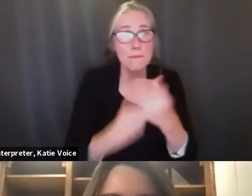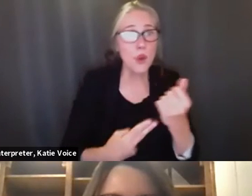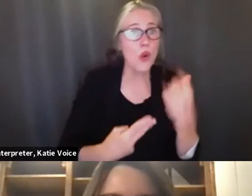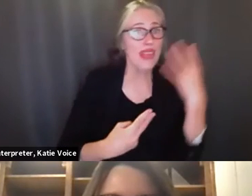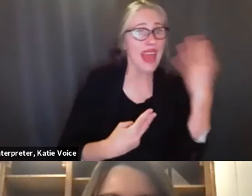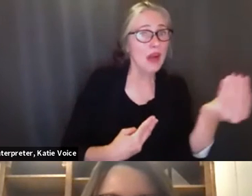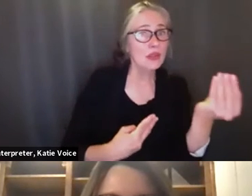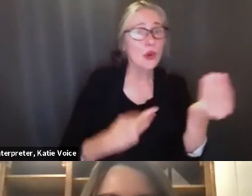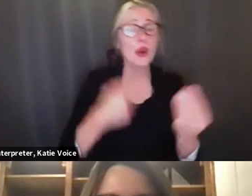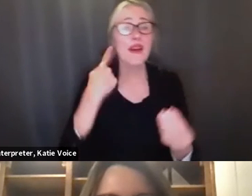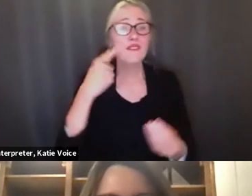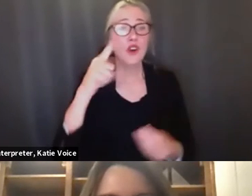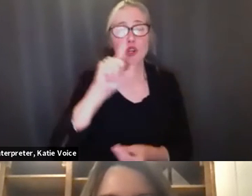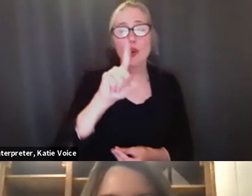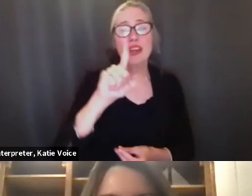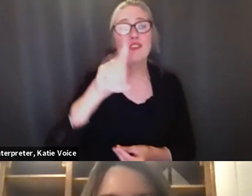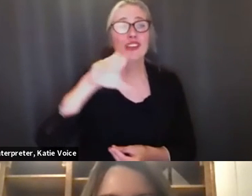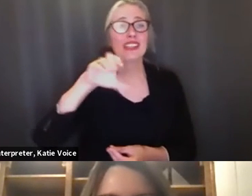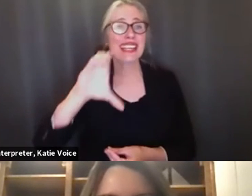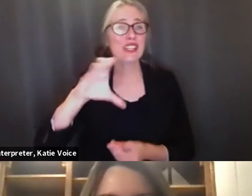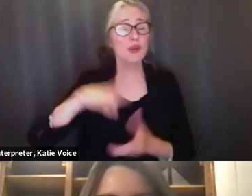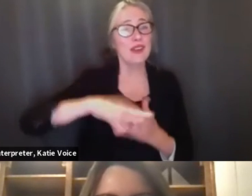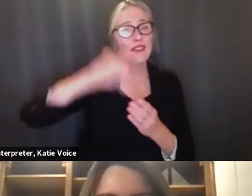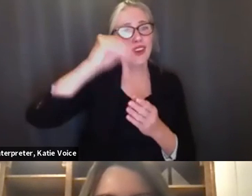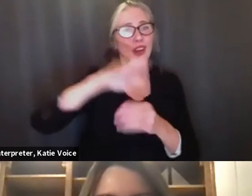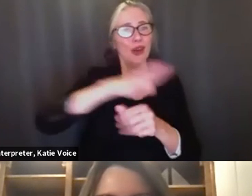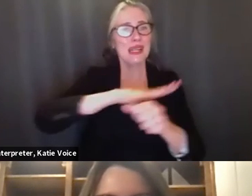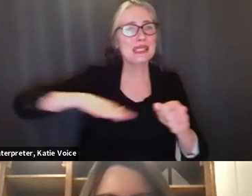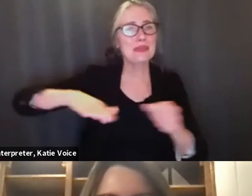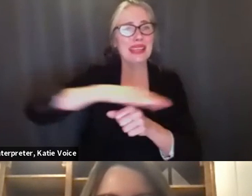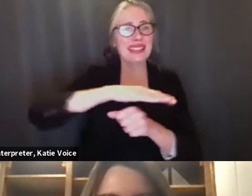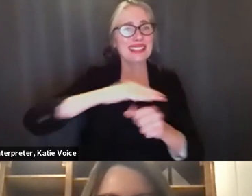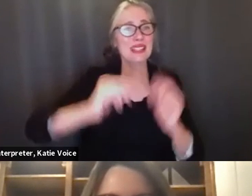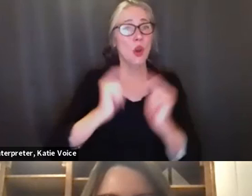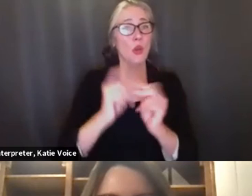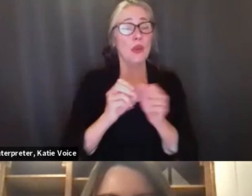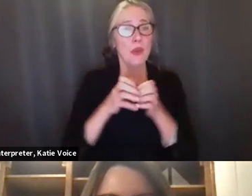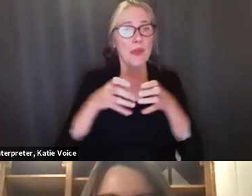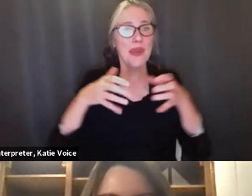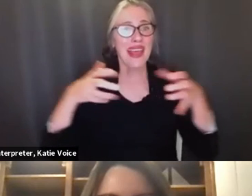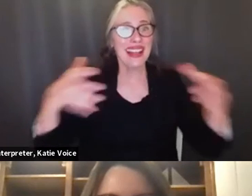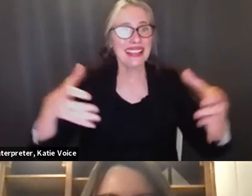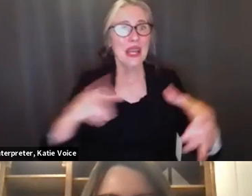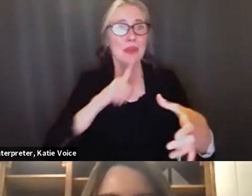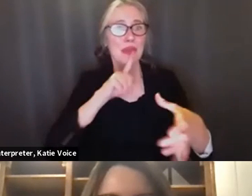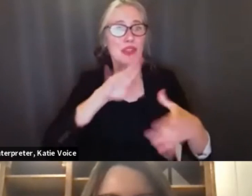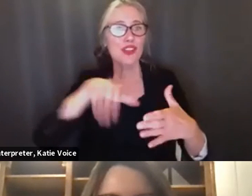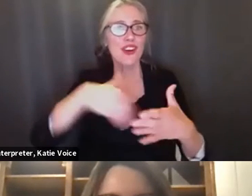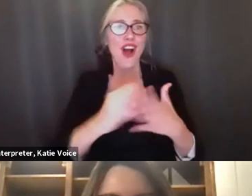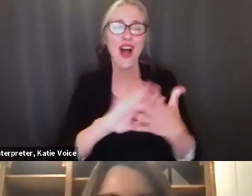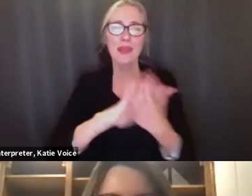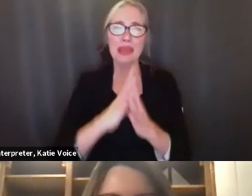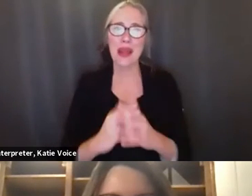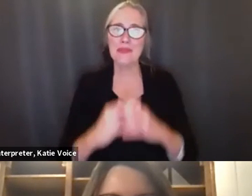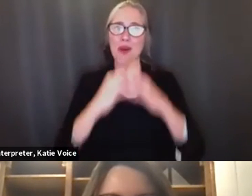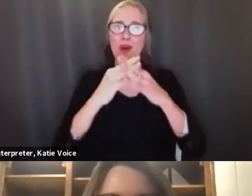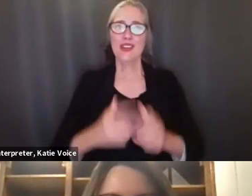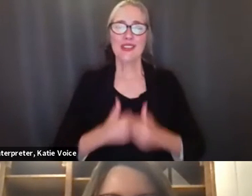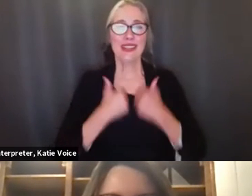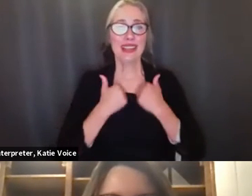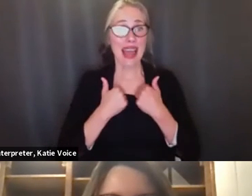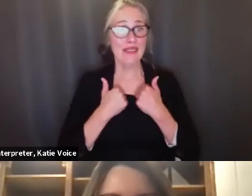ambientes de aprendizaje del siglo XXI. Para asegurarnos de que podamos hacer que todo esto se haga realidad al